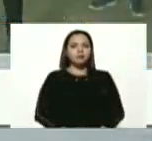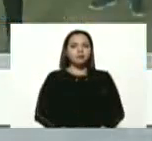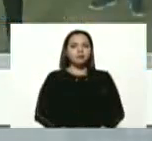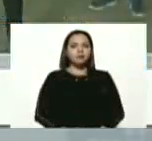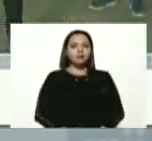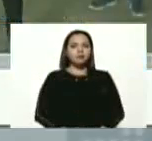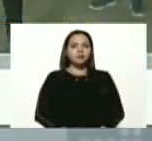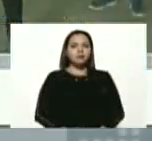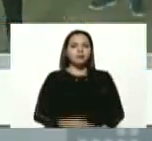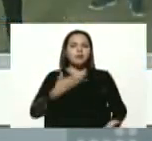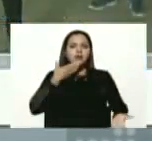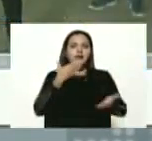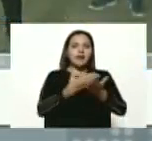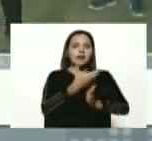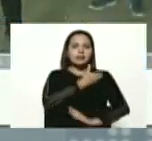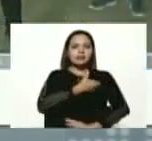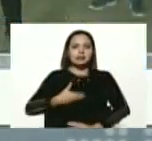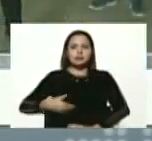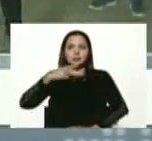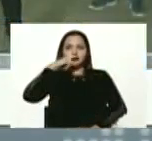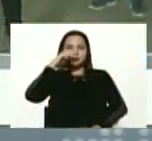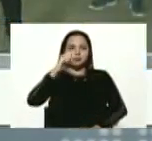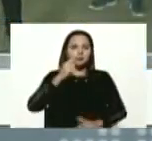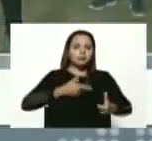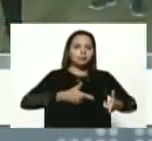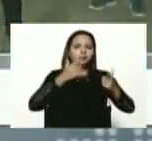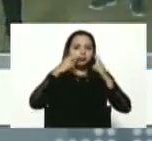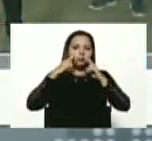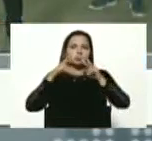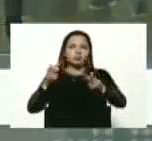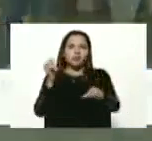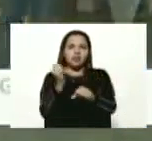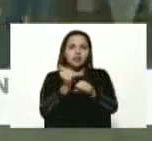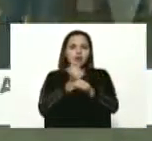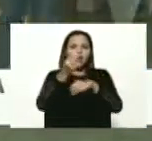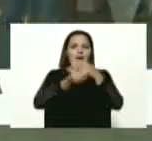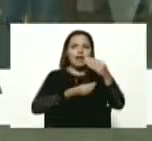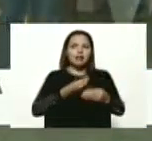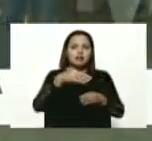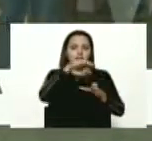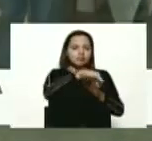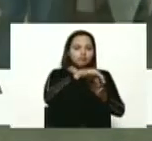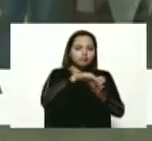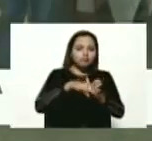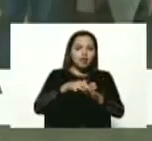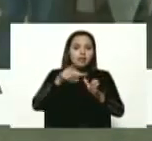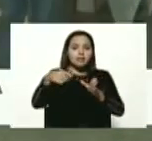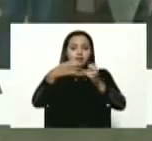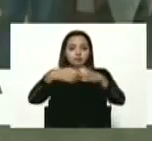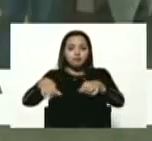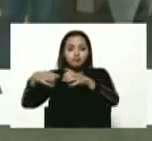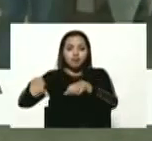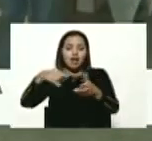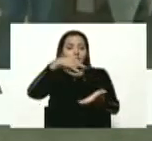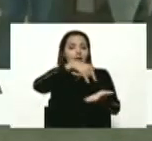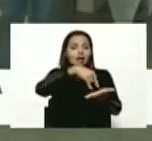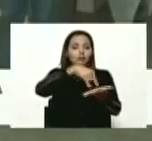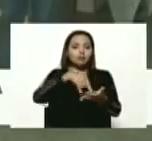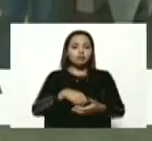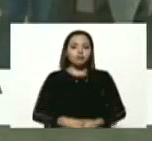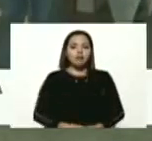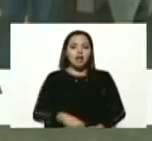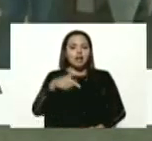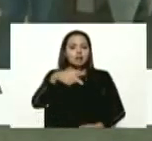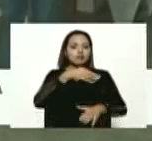Gracias, comandante presidente Nicolás Maduro, por permitirnos nuevamente visibilizar la producción agrícola en el estado de Carabobo. Hoy nos encontramos acá,